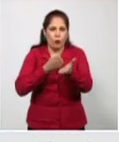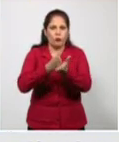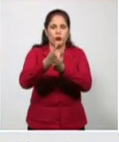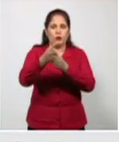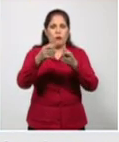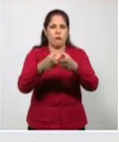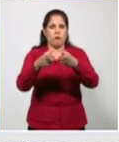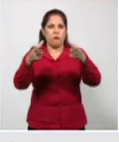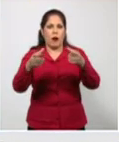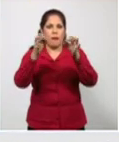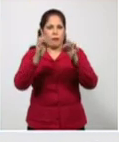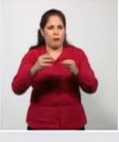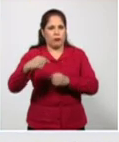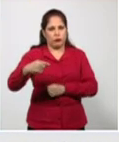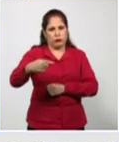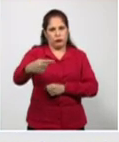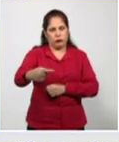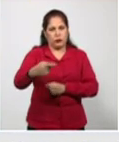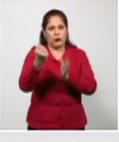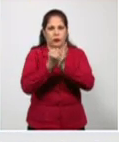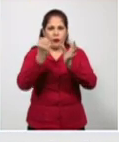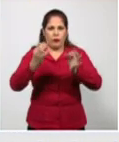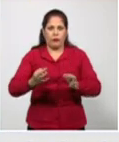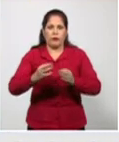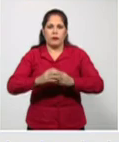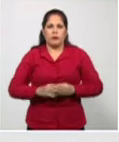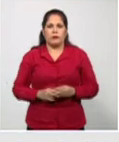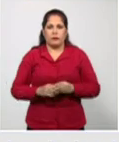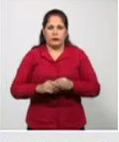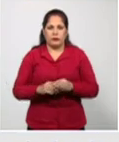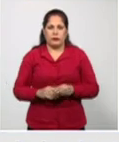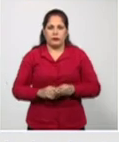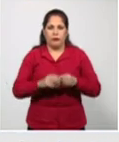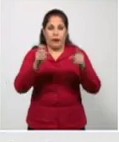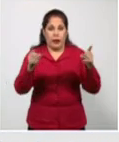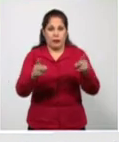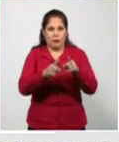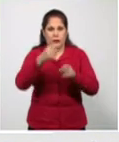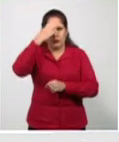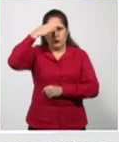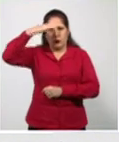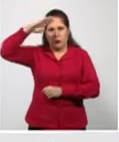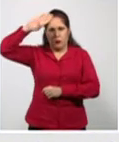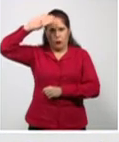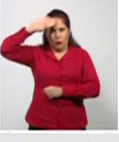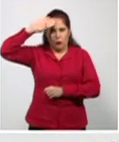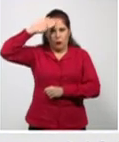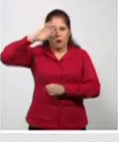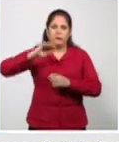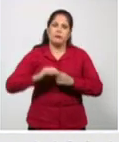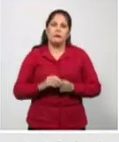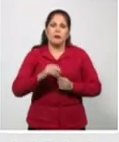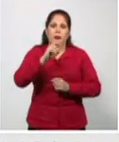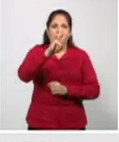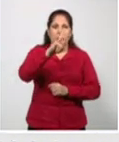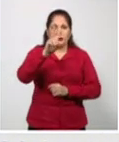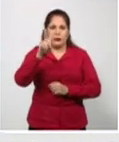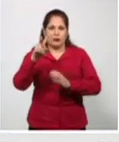que diariamente se diagnostica. Resumiendo, Cuba, de los